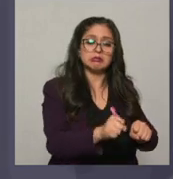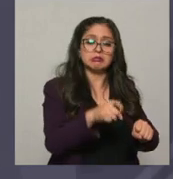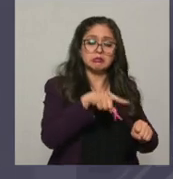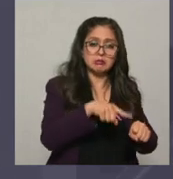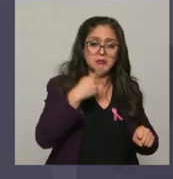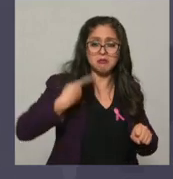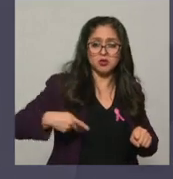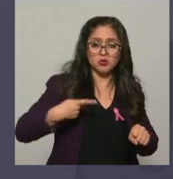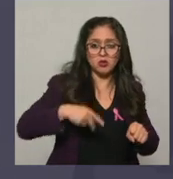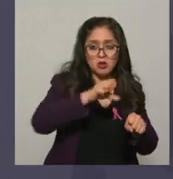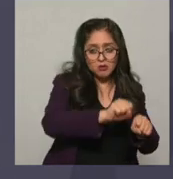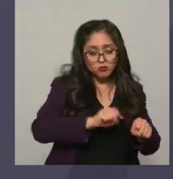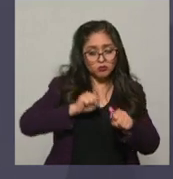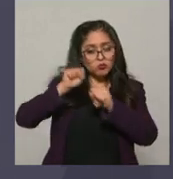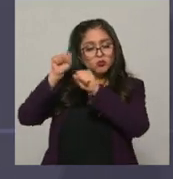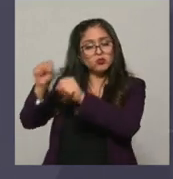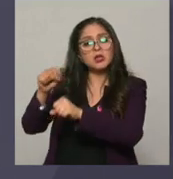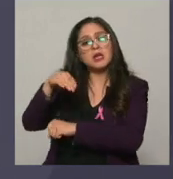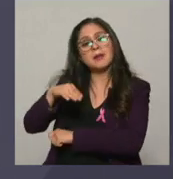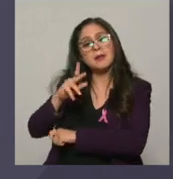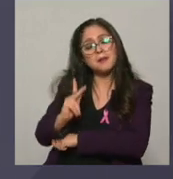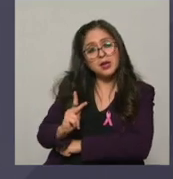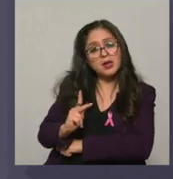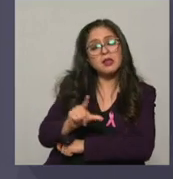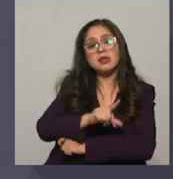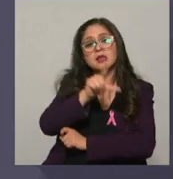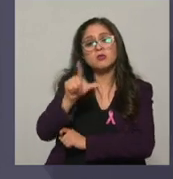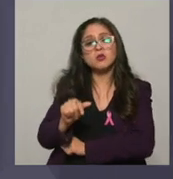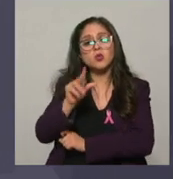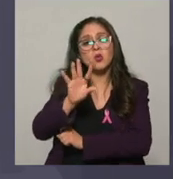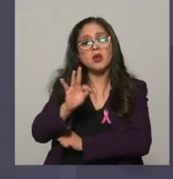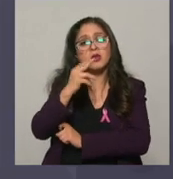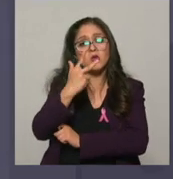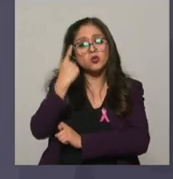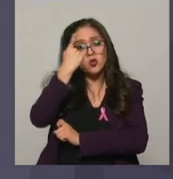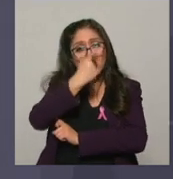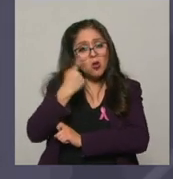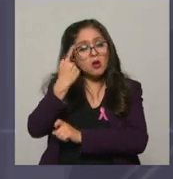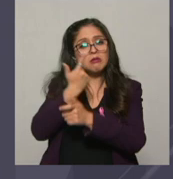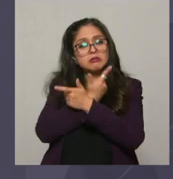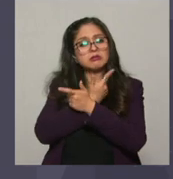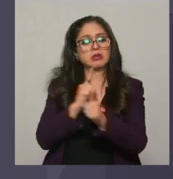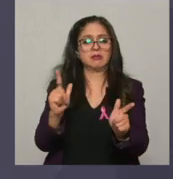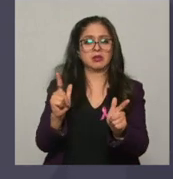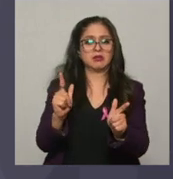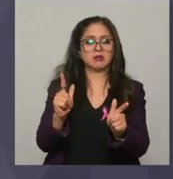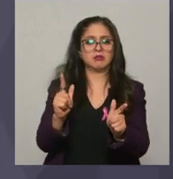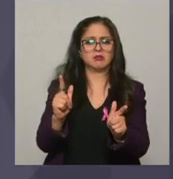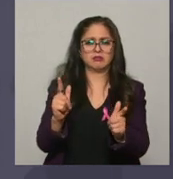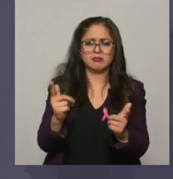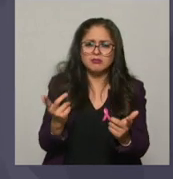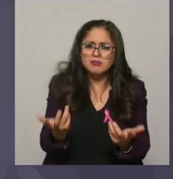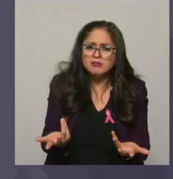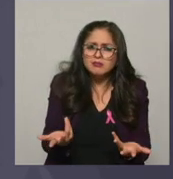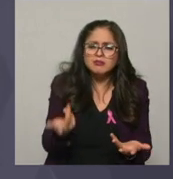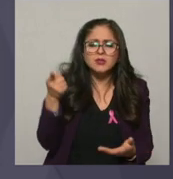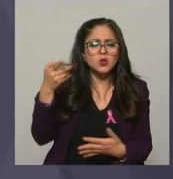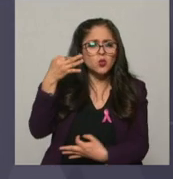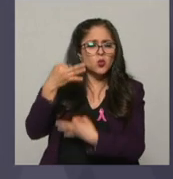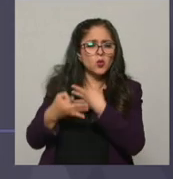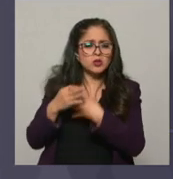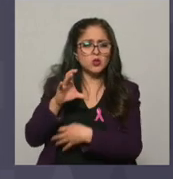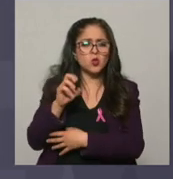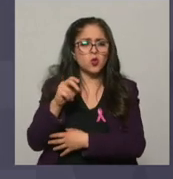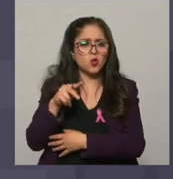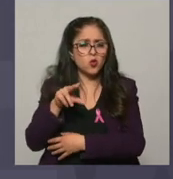llevan al Ministerio Público y a las 48 horas lo dejan en libertad. Según esto, el juez de